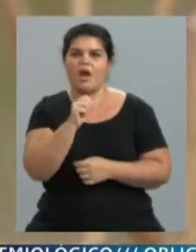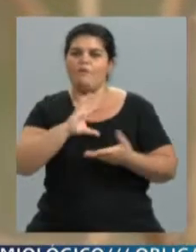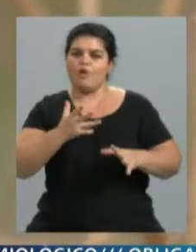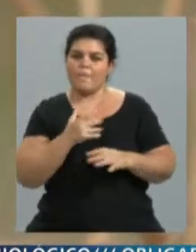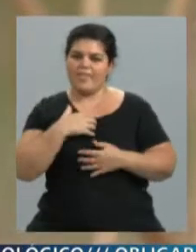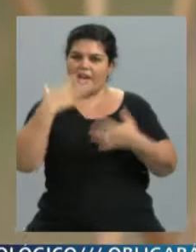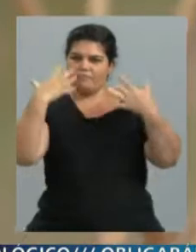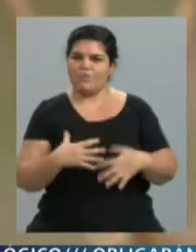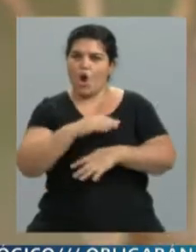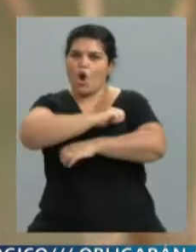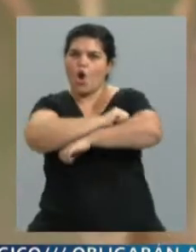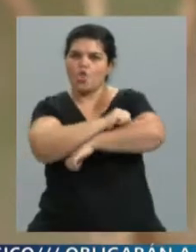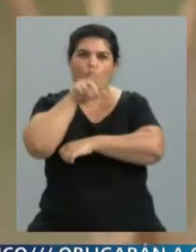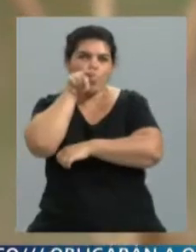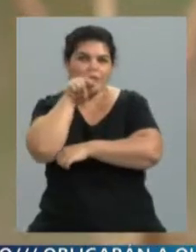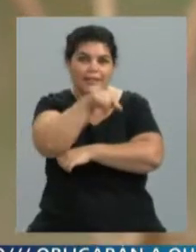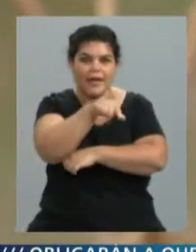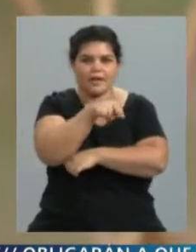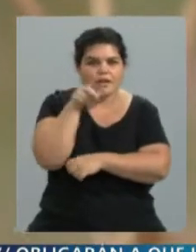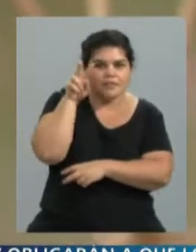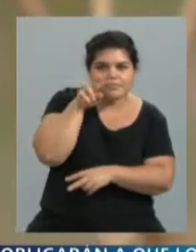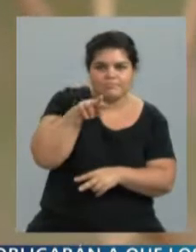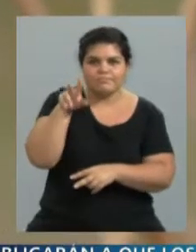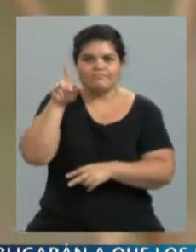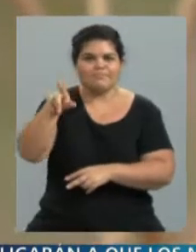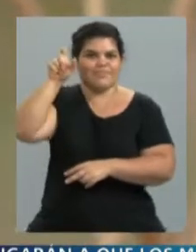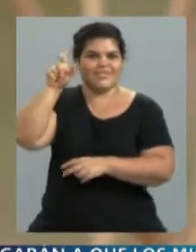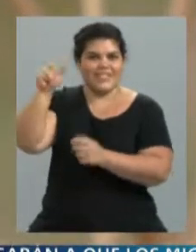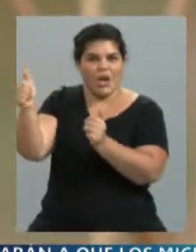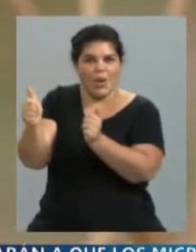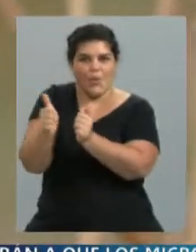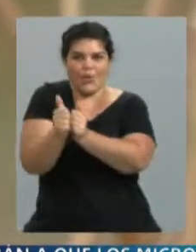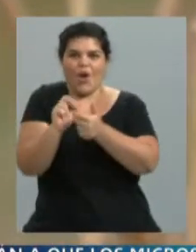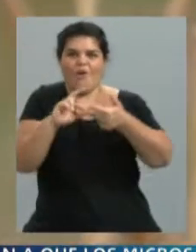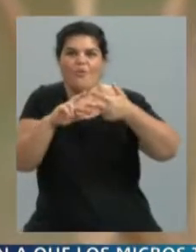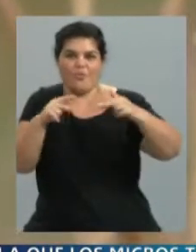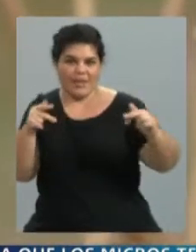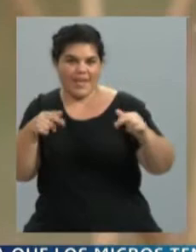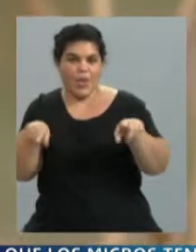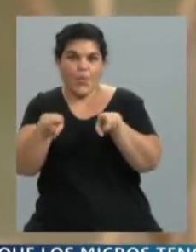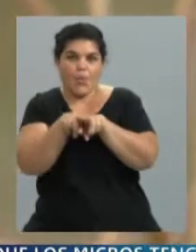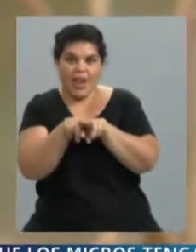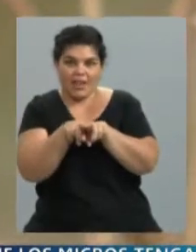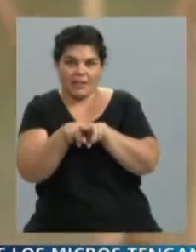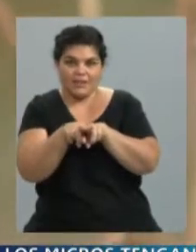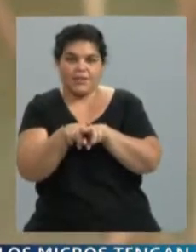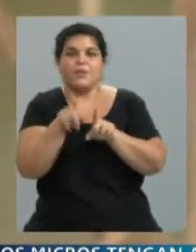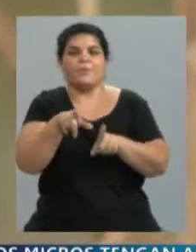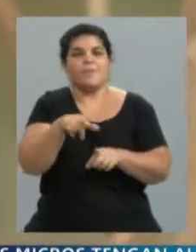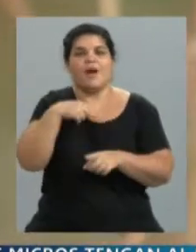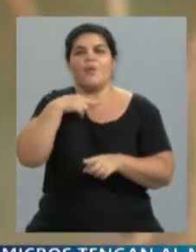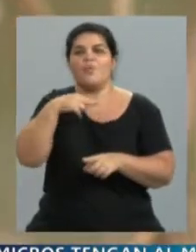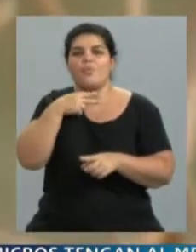que revolucionó, digamos, el conocimiento científico, a través del comportamiento, o sea, de poder elegirse a través del canto y el color